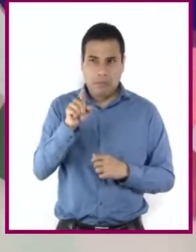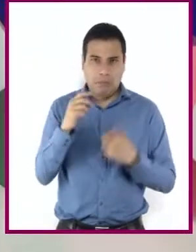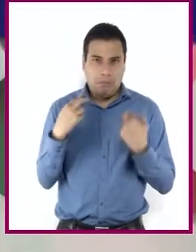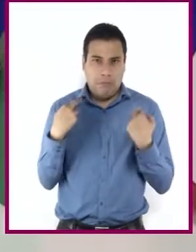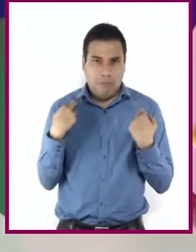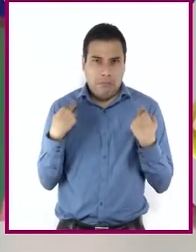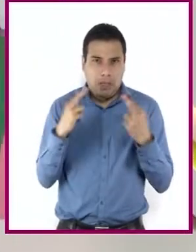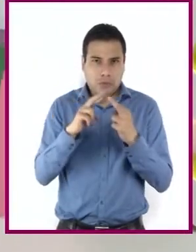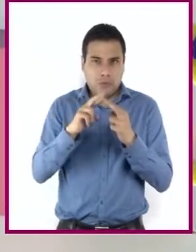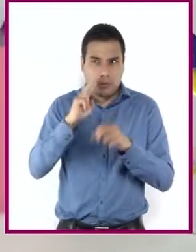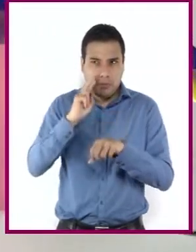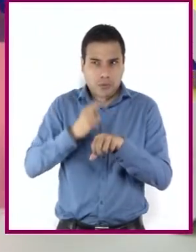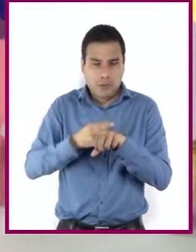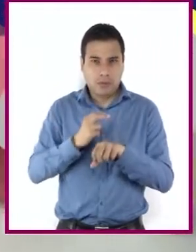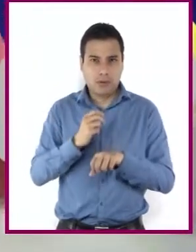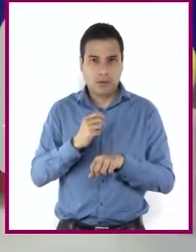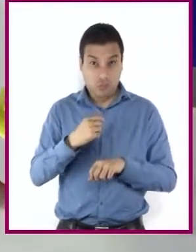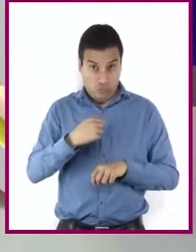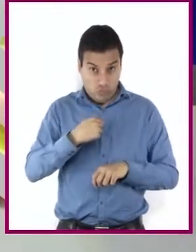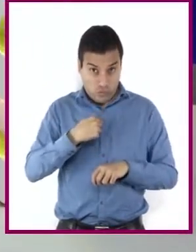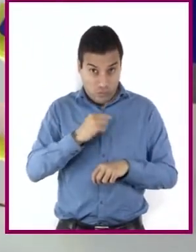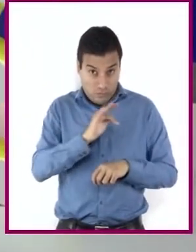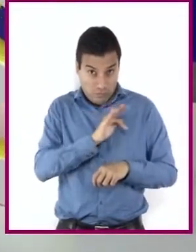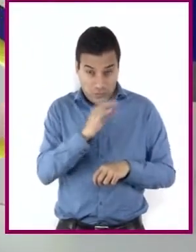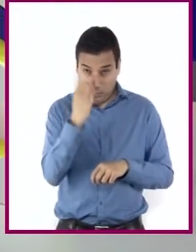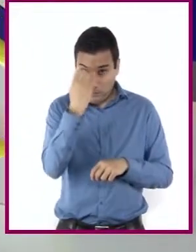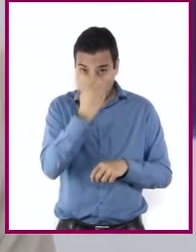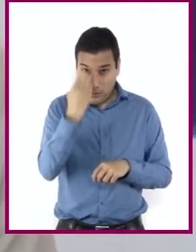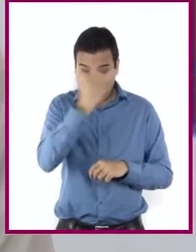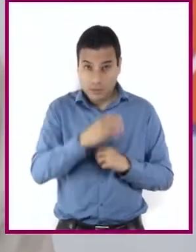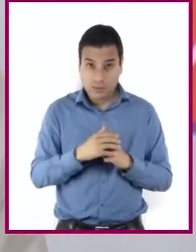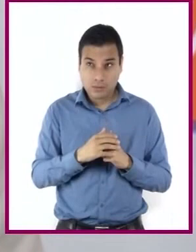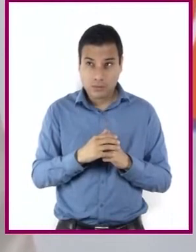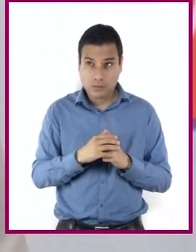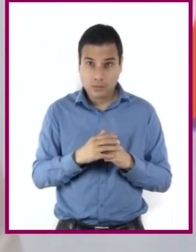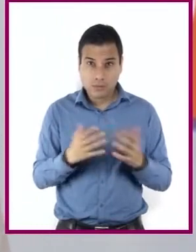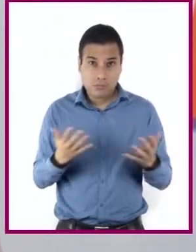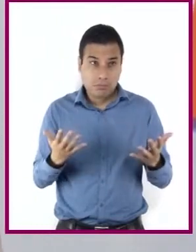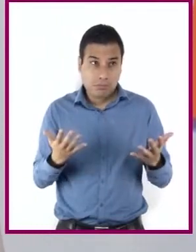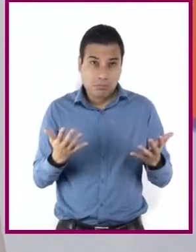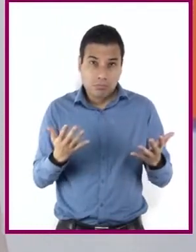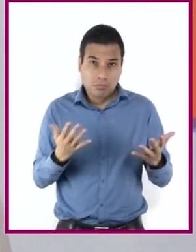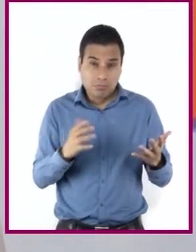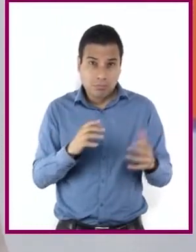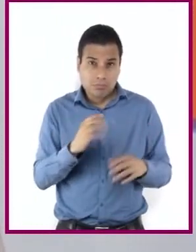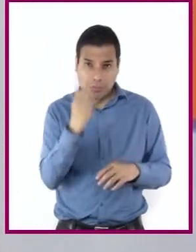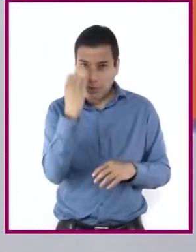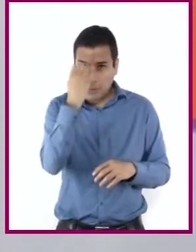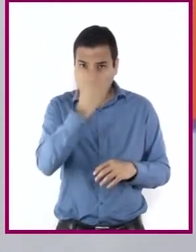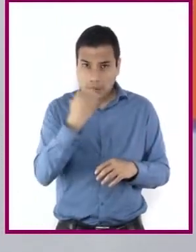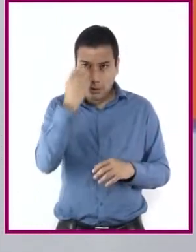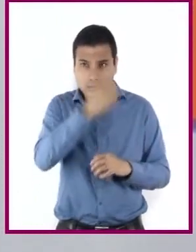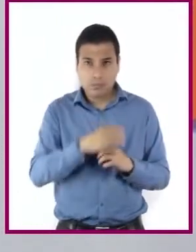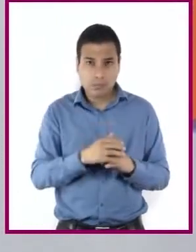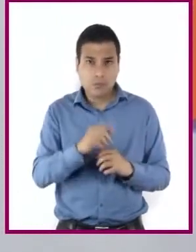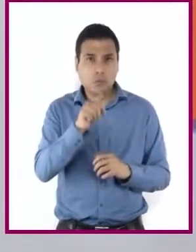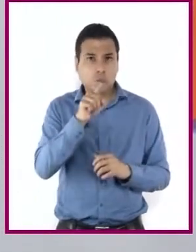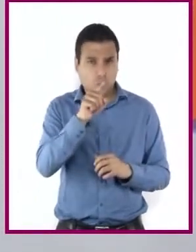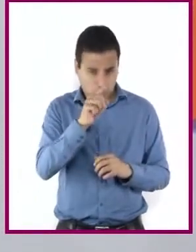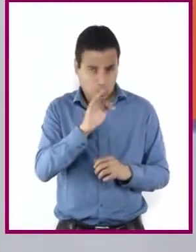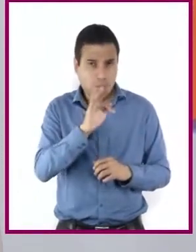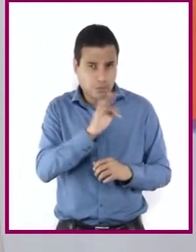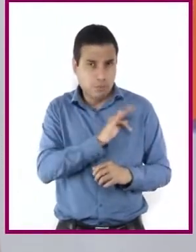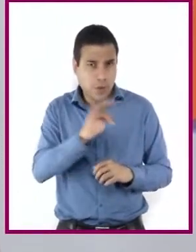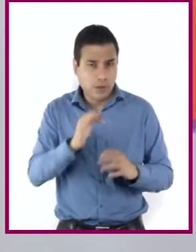Entonces, ¿yo también me puedo evaluar? Y la respuesta es sencilla, evaluar es una tarea en la que participamos